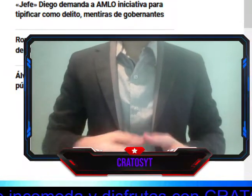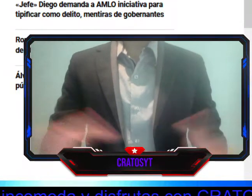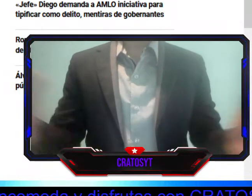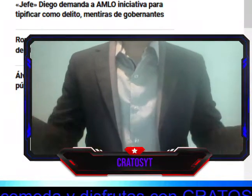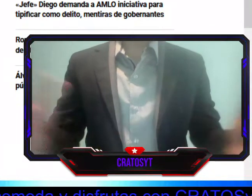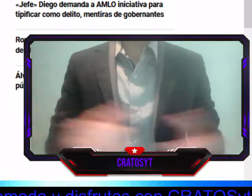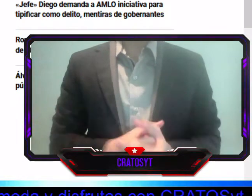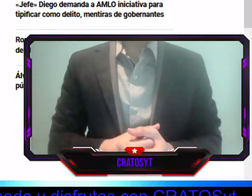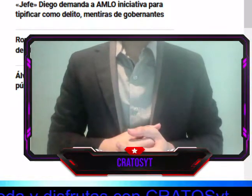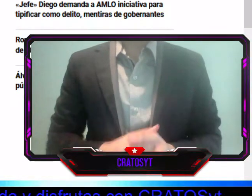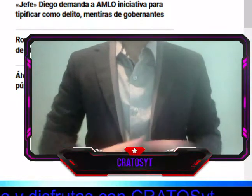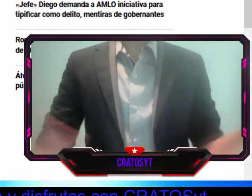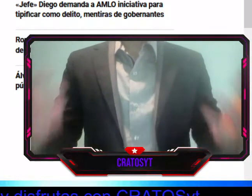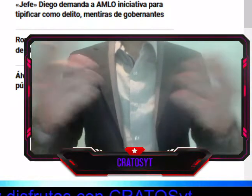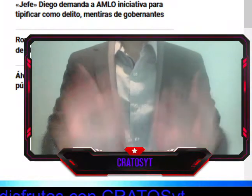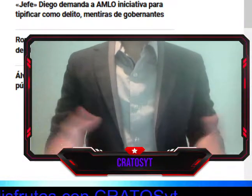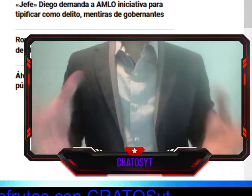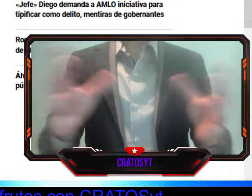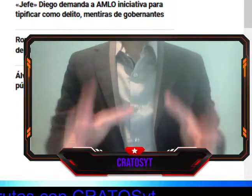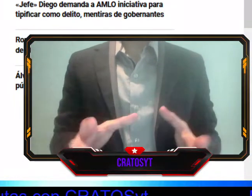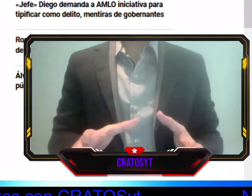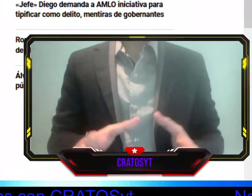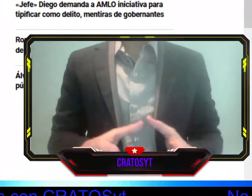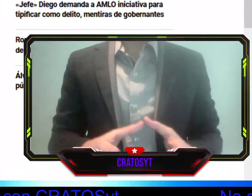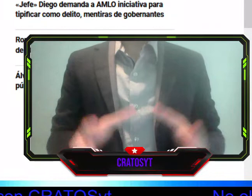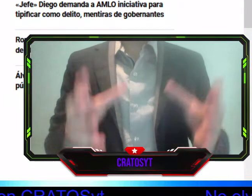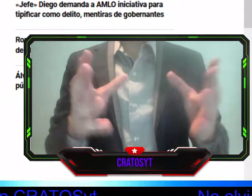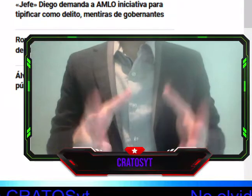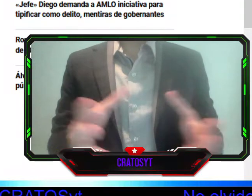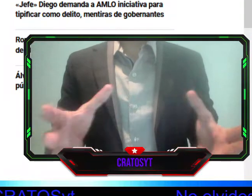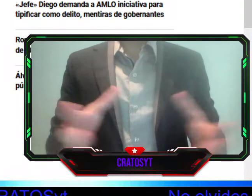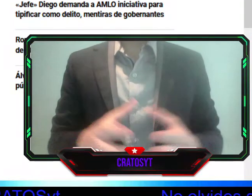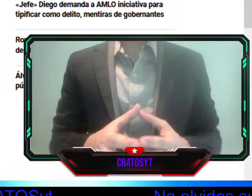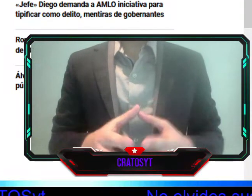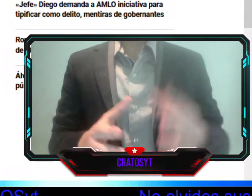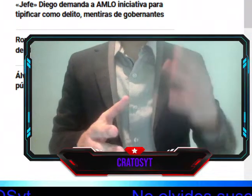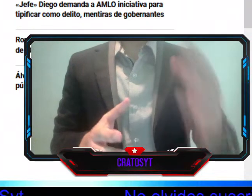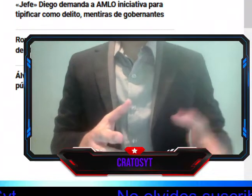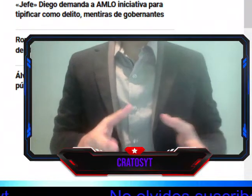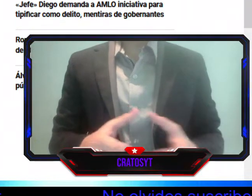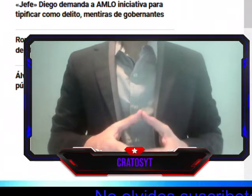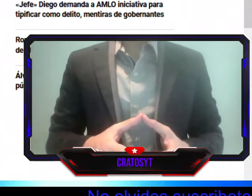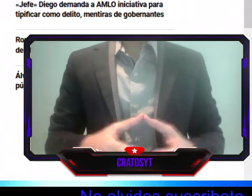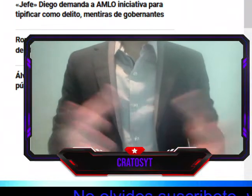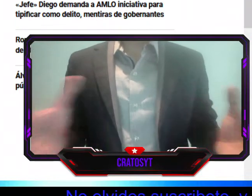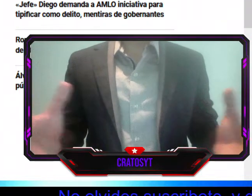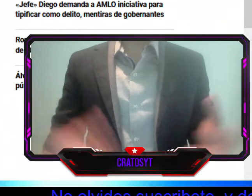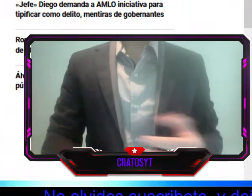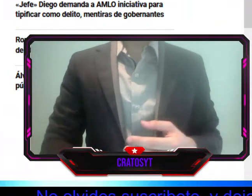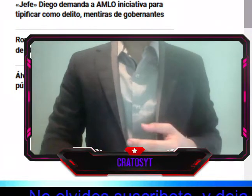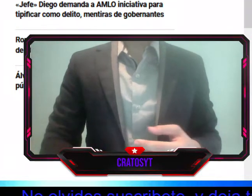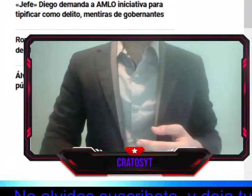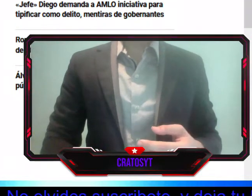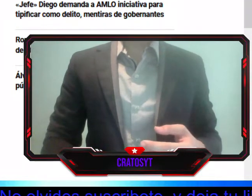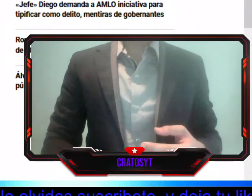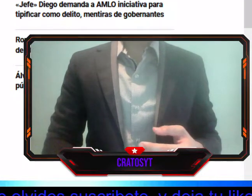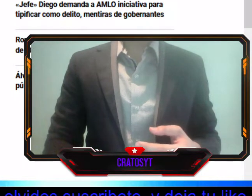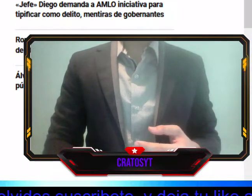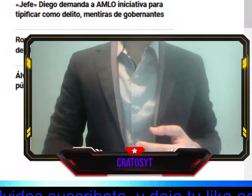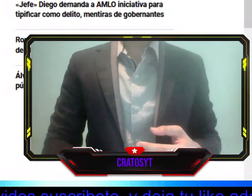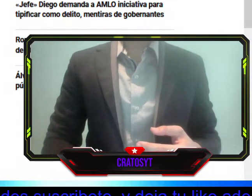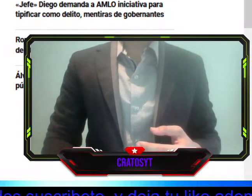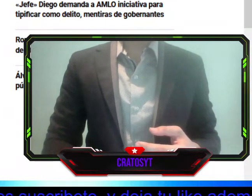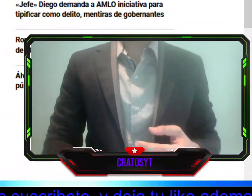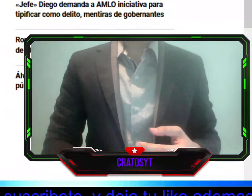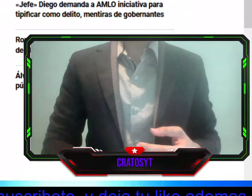desmadre, pues directamente a la cárcel. Y ahora lo que va a ocurrir es que muy probablemente este personaje pues va a pasar tiempo en prisión o se le van a